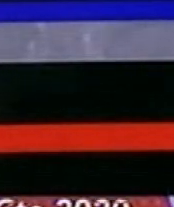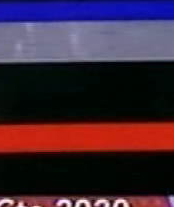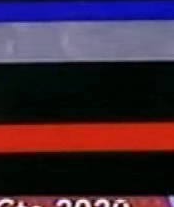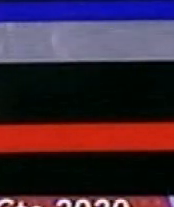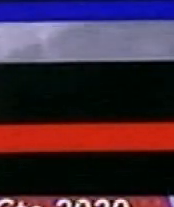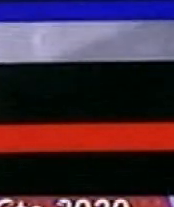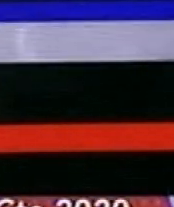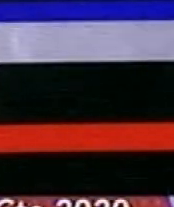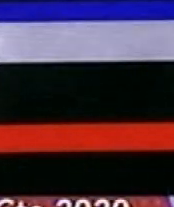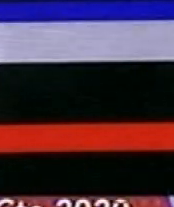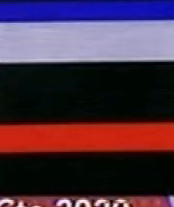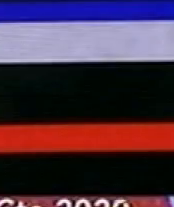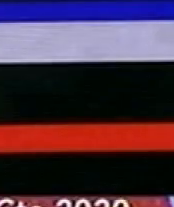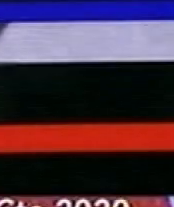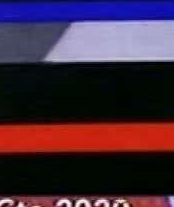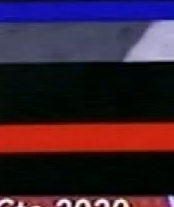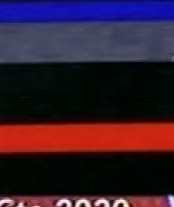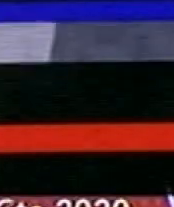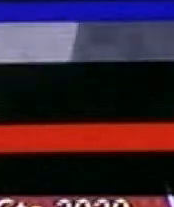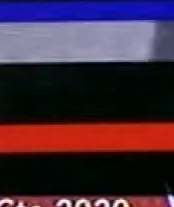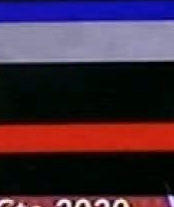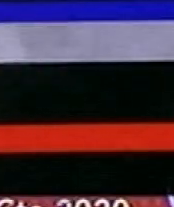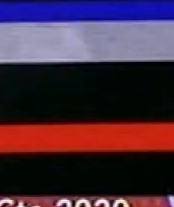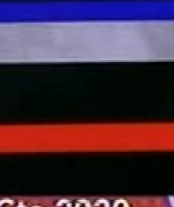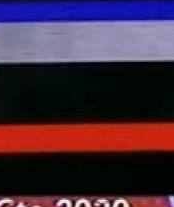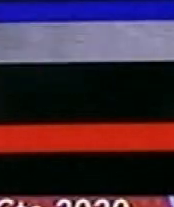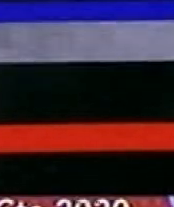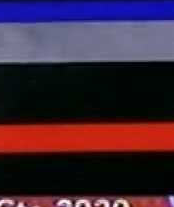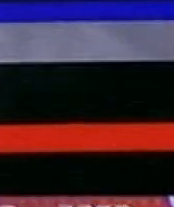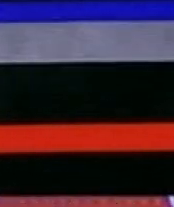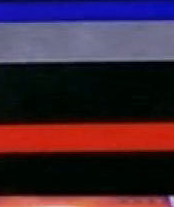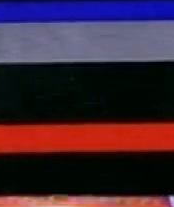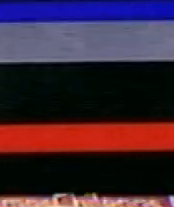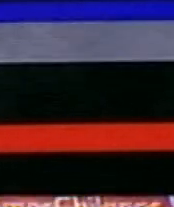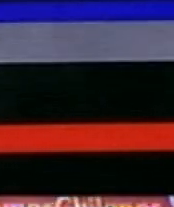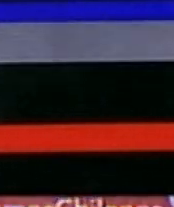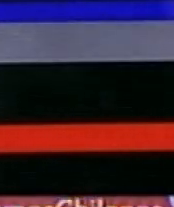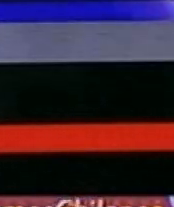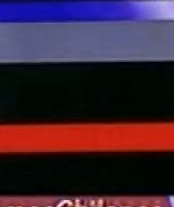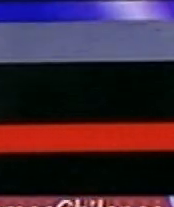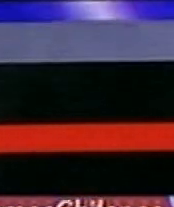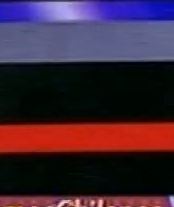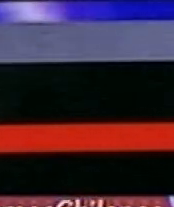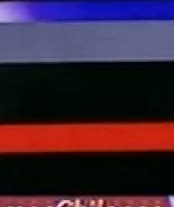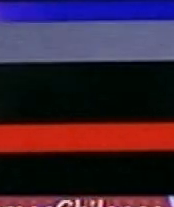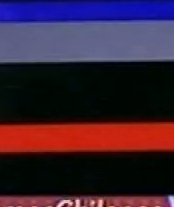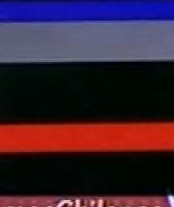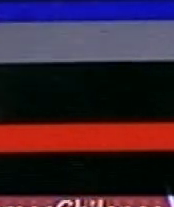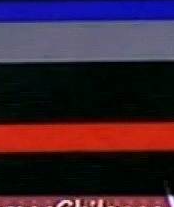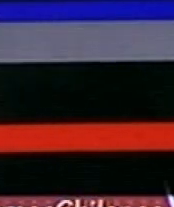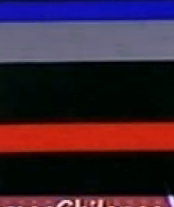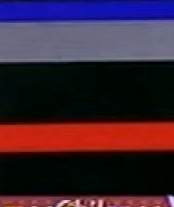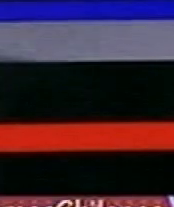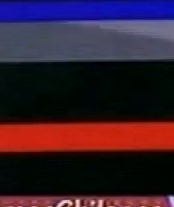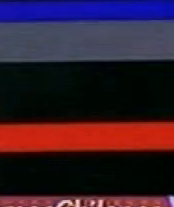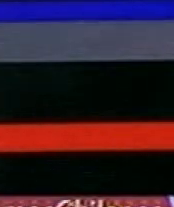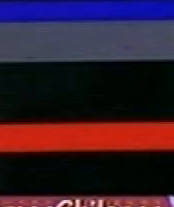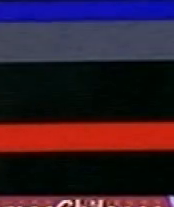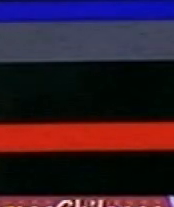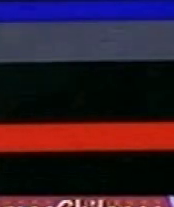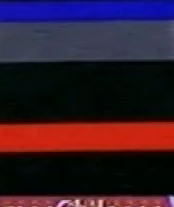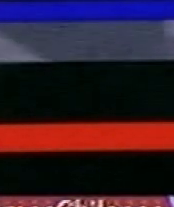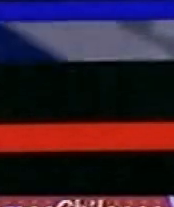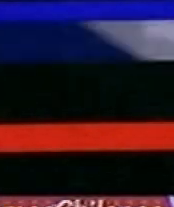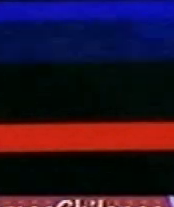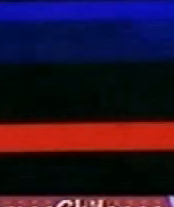que más nos necesitan en este momento con este dispositivo tecnológico, Martín, que seguro les va a cambiar la vida. Por supuesto, porque no